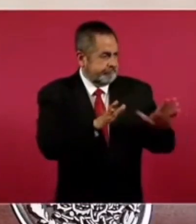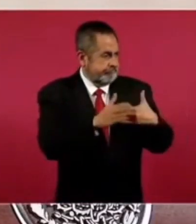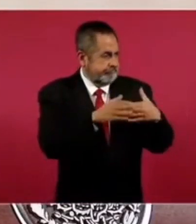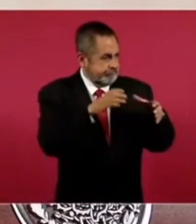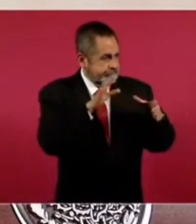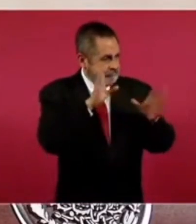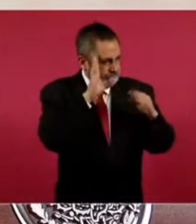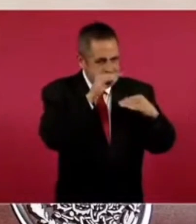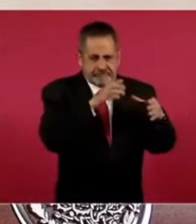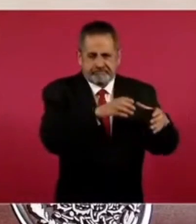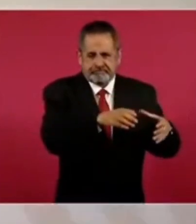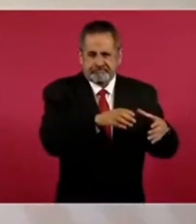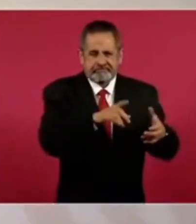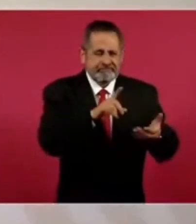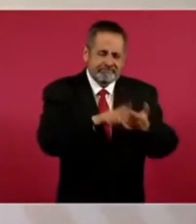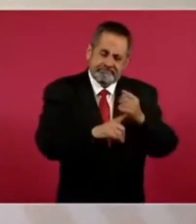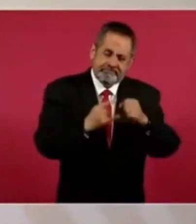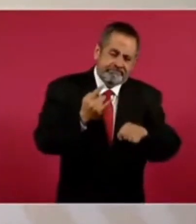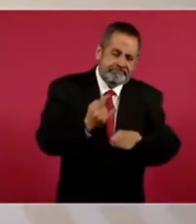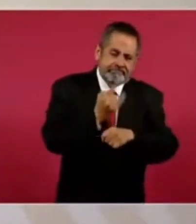Son fachos.